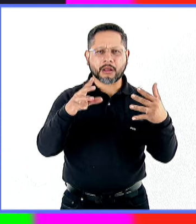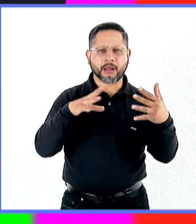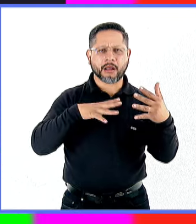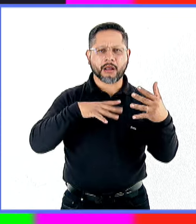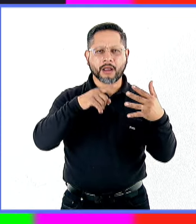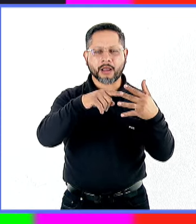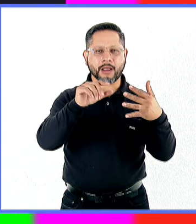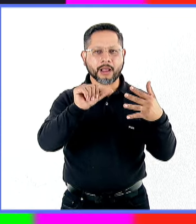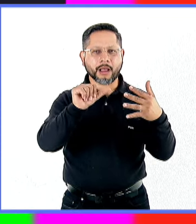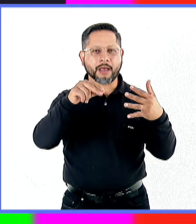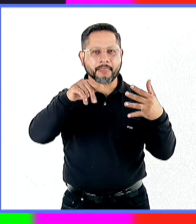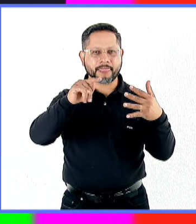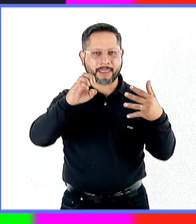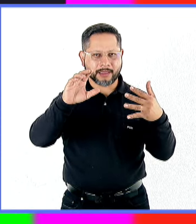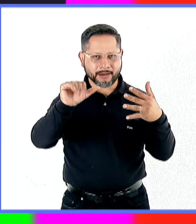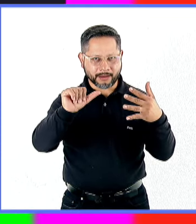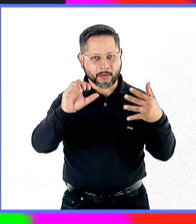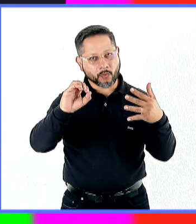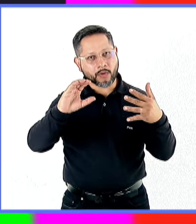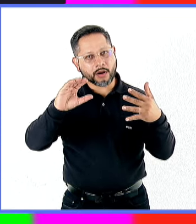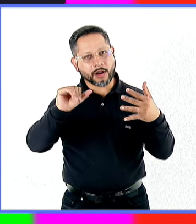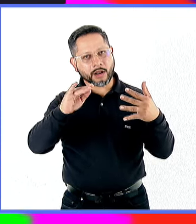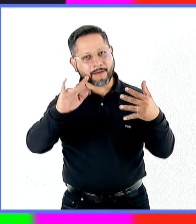opción Antena o Cable.